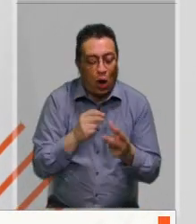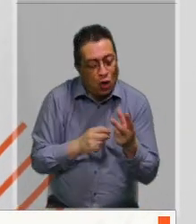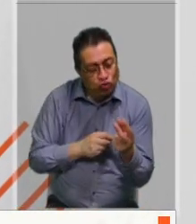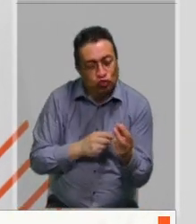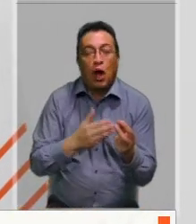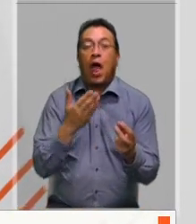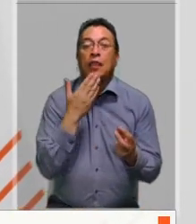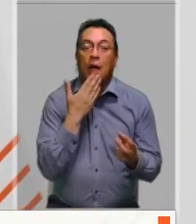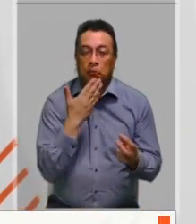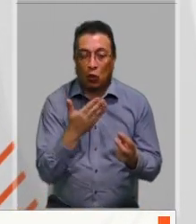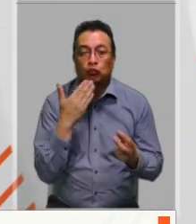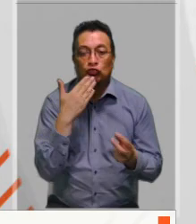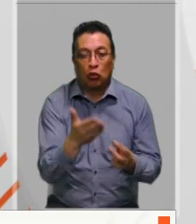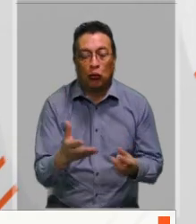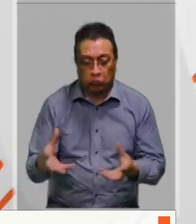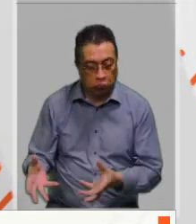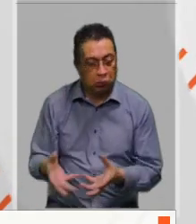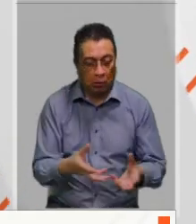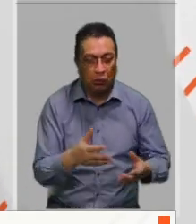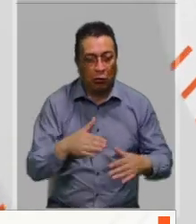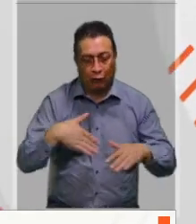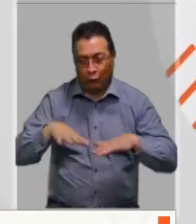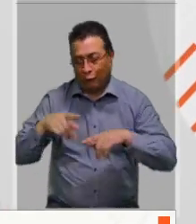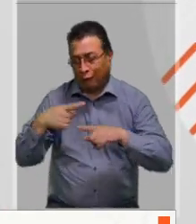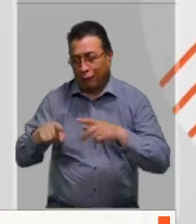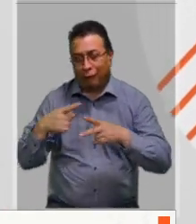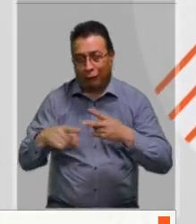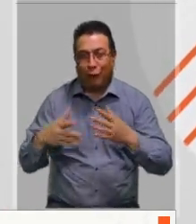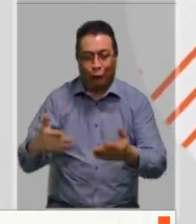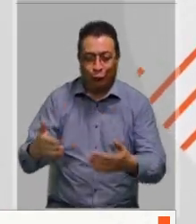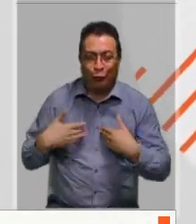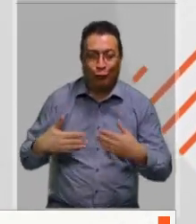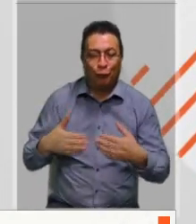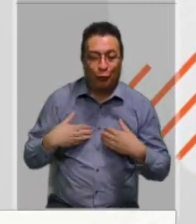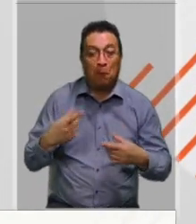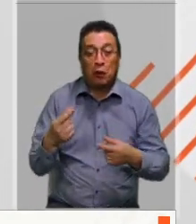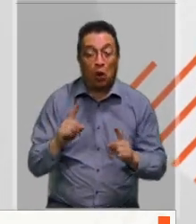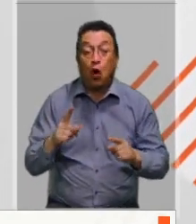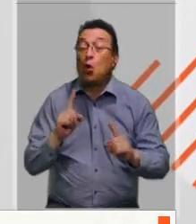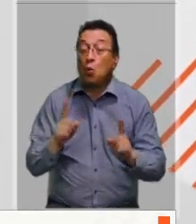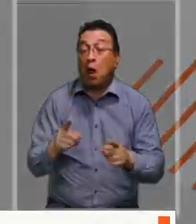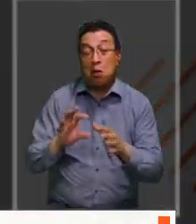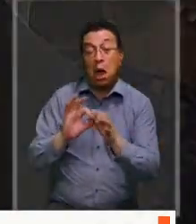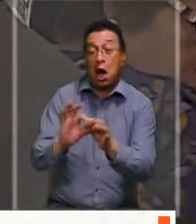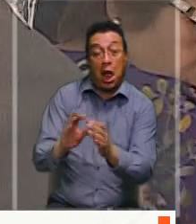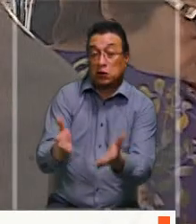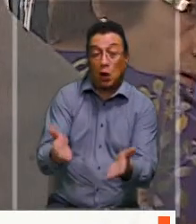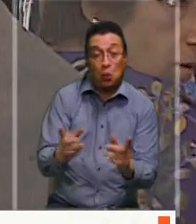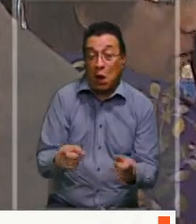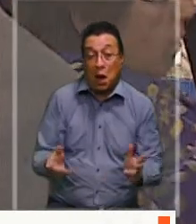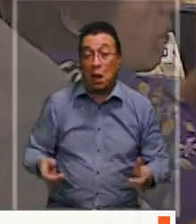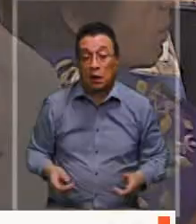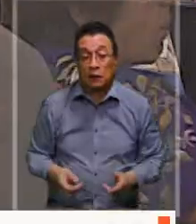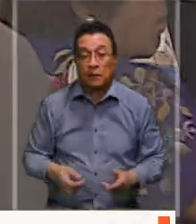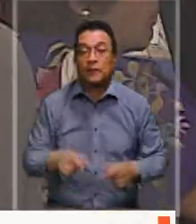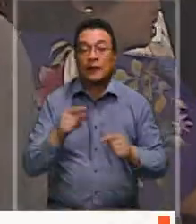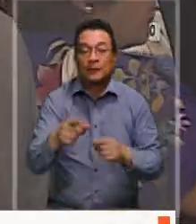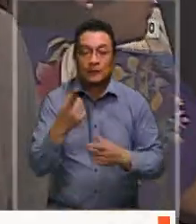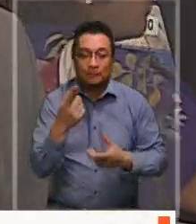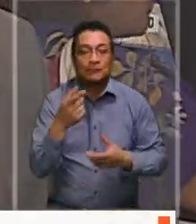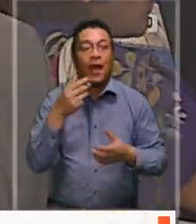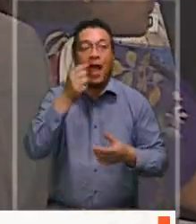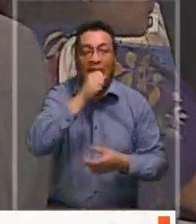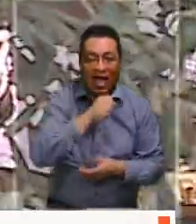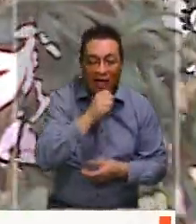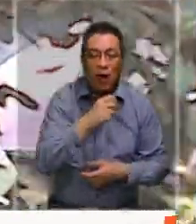de propina, entre un montón de cosas que no han sido dinero, pero igual se agradecen esas propinas. Cerezas, bebidas, helados y